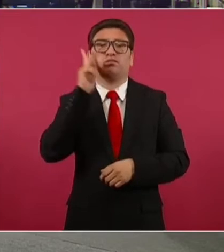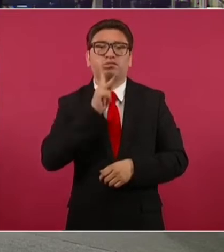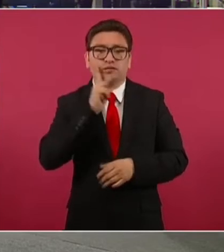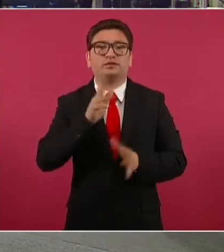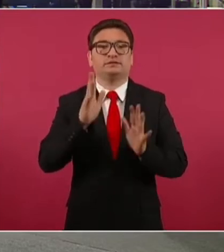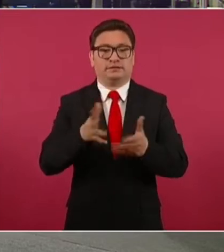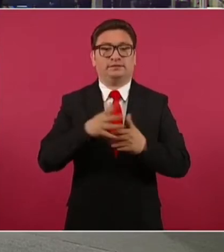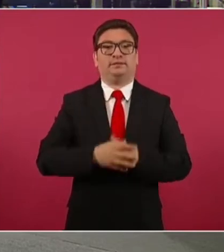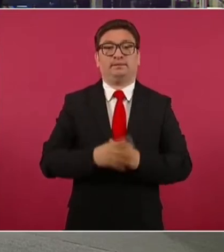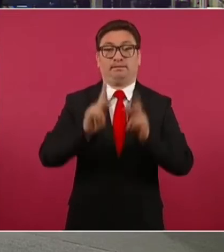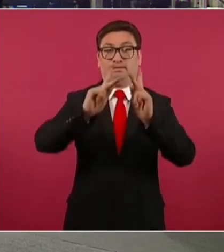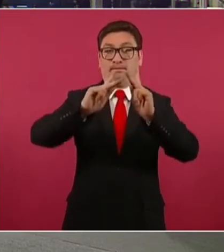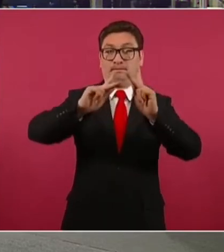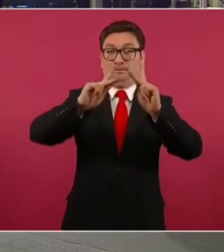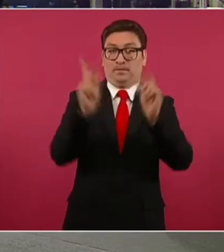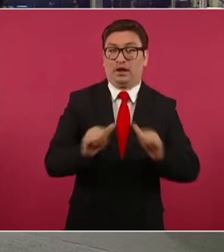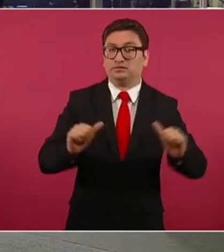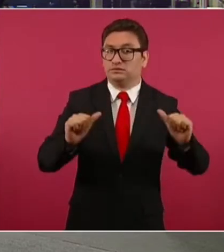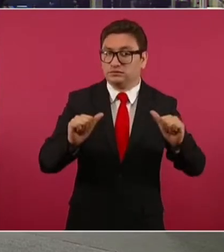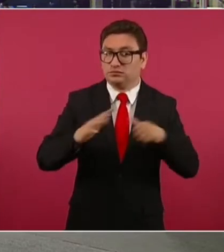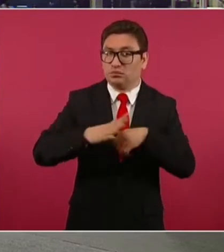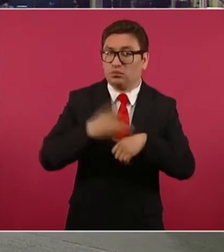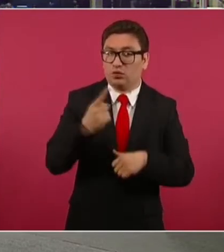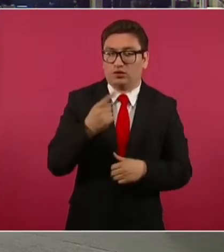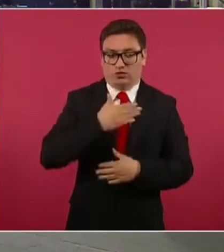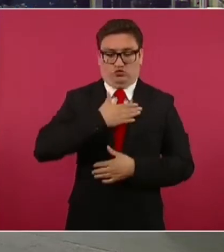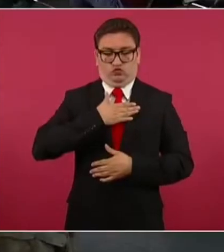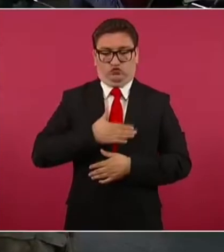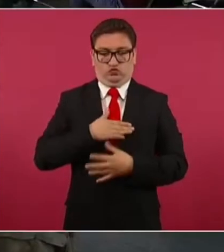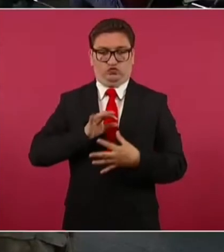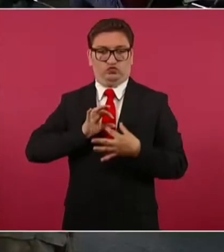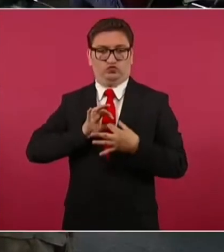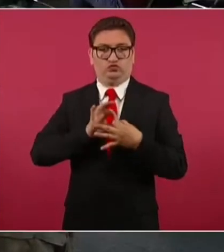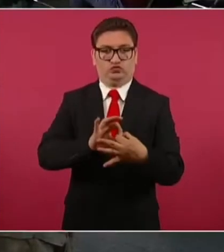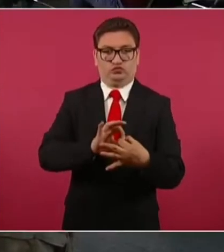La paz es fruto de la justicia.